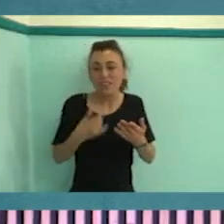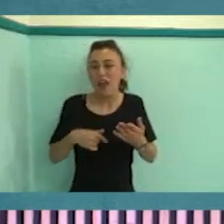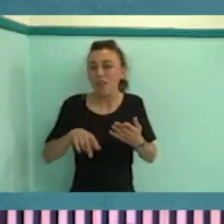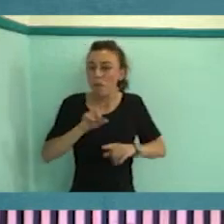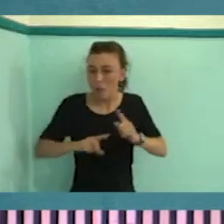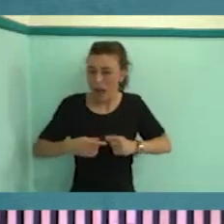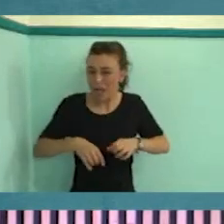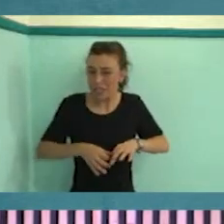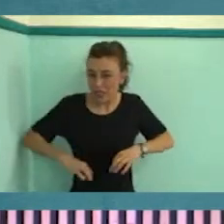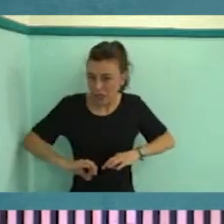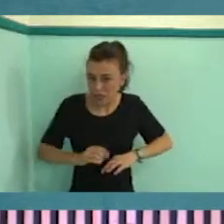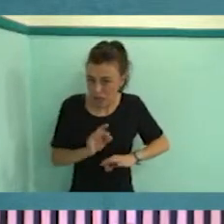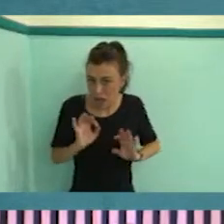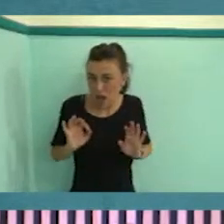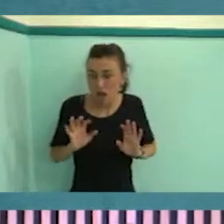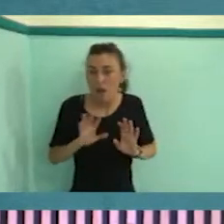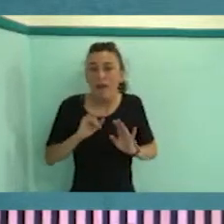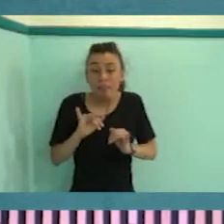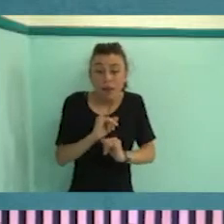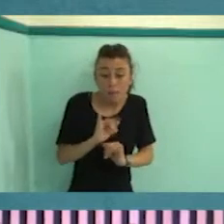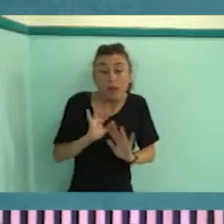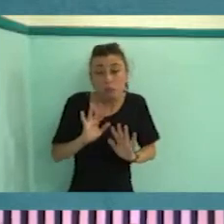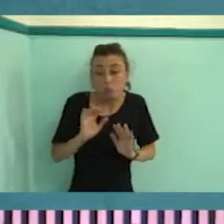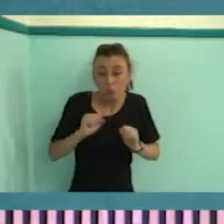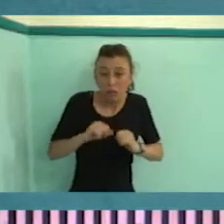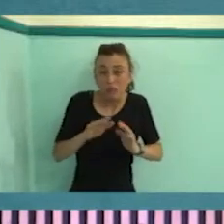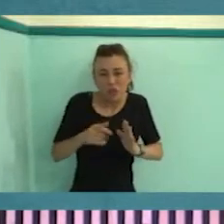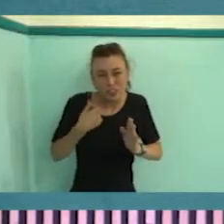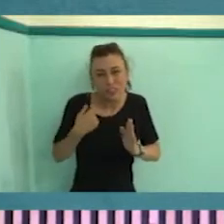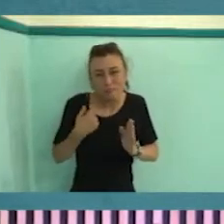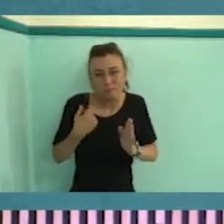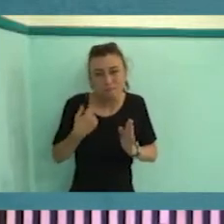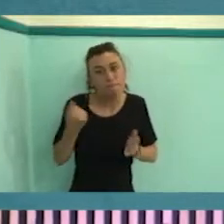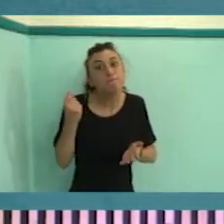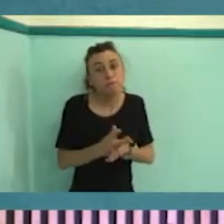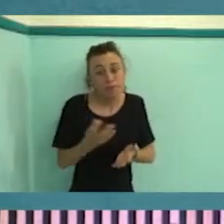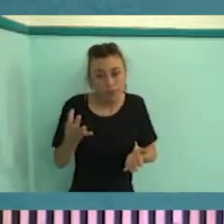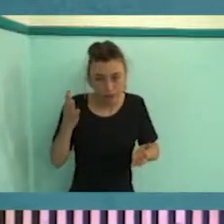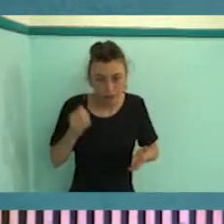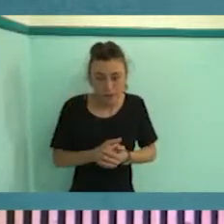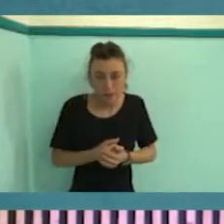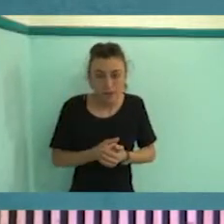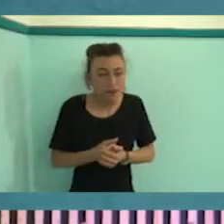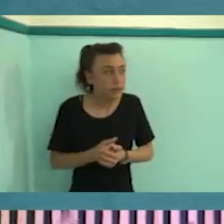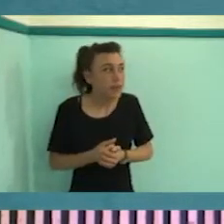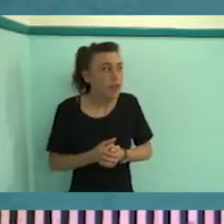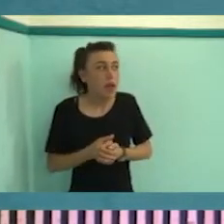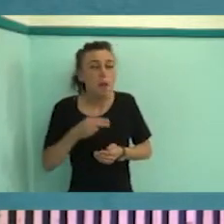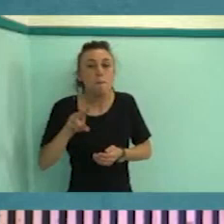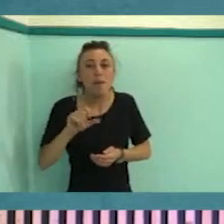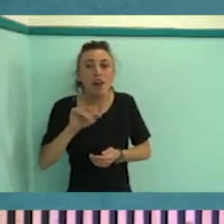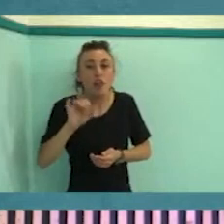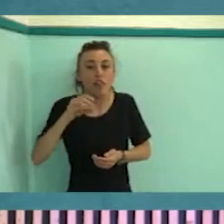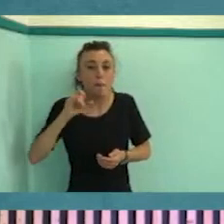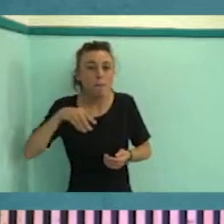es realmente lo que estamos buscando Bueno no sé habría que mirarlo Y si por ejemplo ahora que también está muy de moda aparte de ocen pic que esto no nos nos gusta la Inteligencia